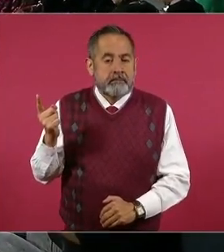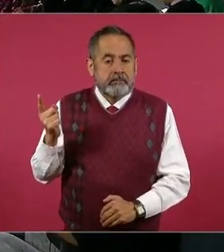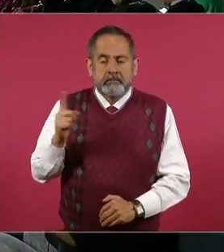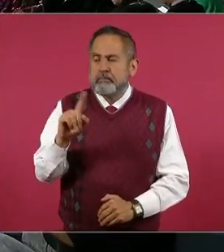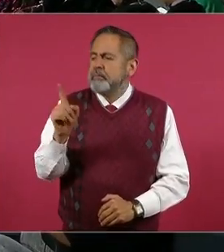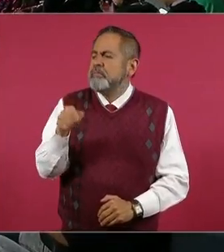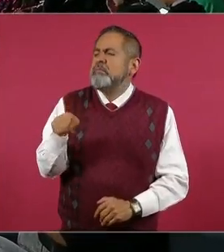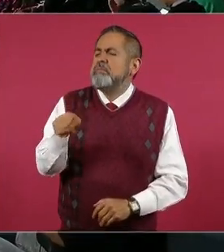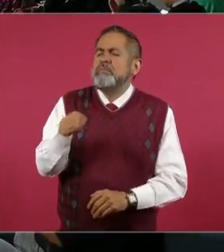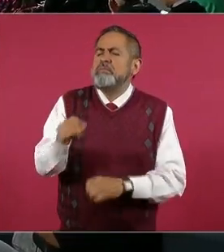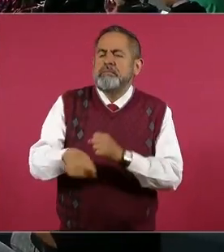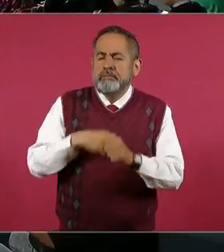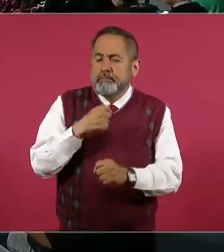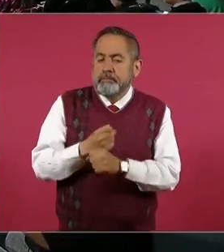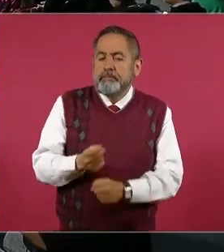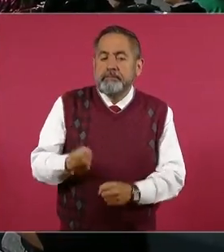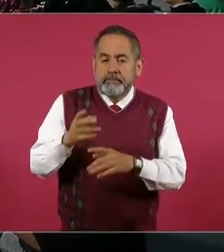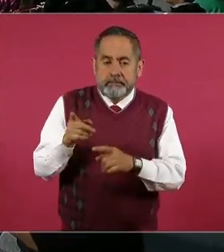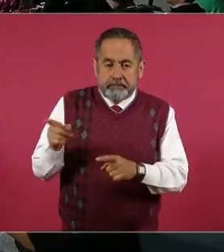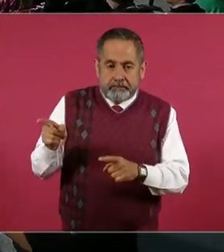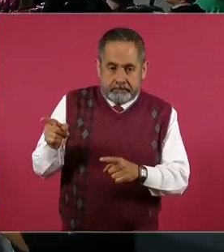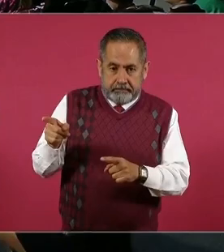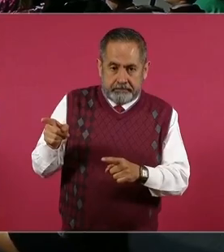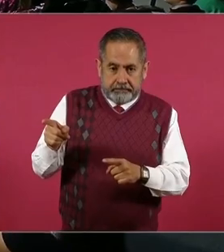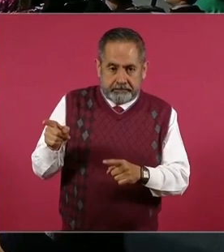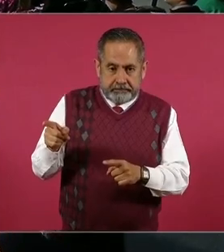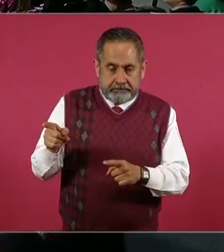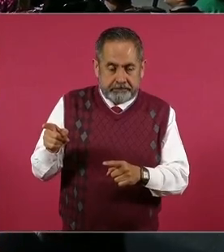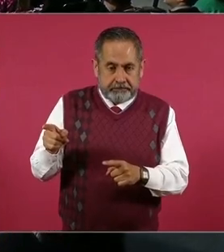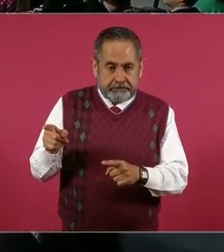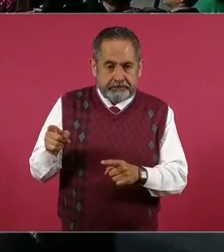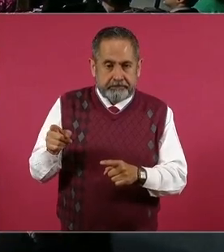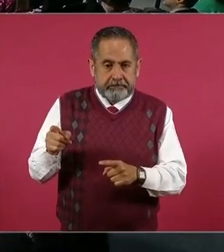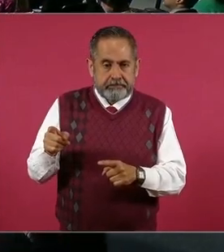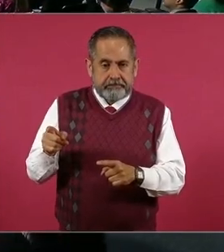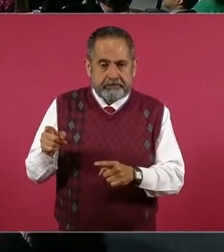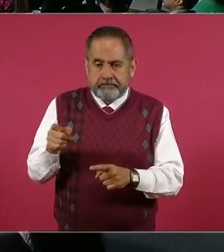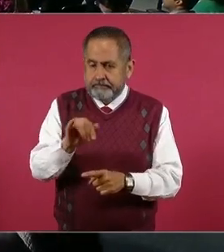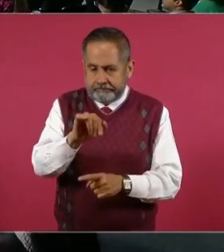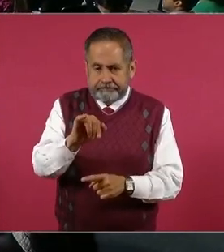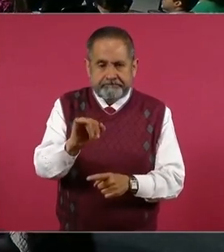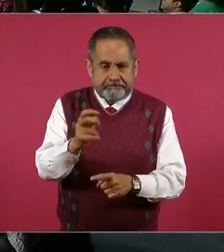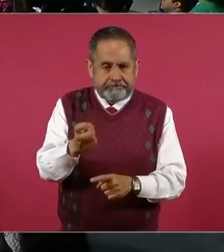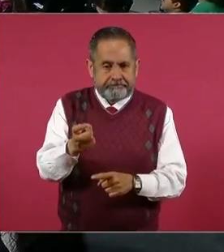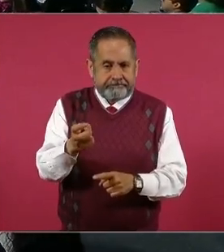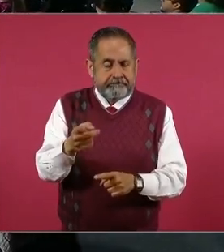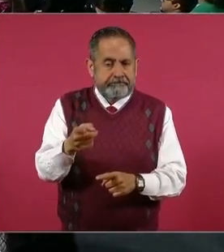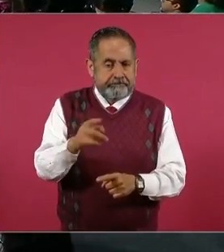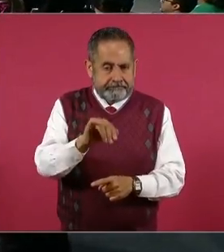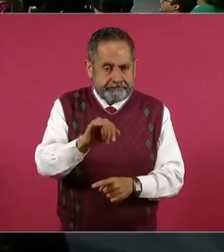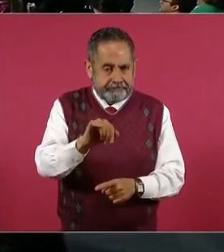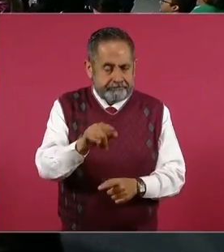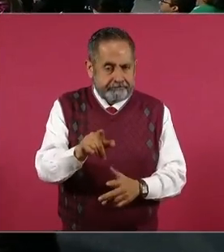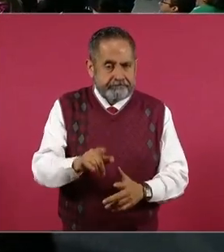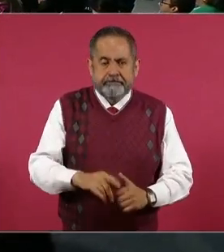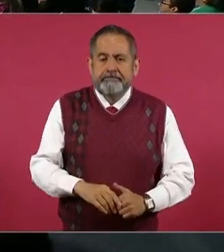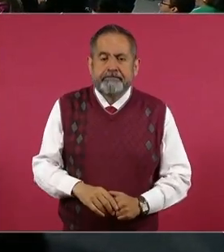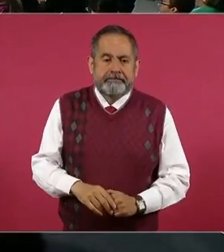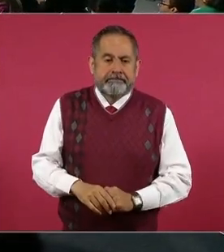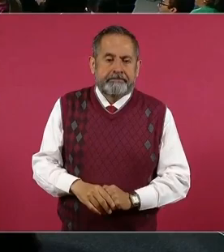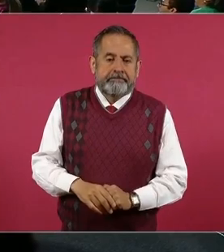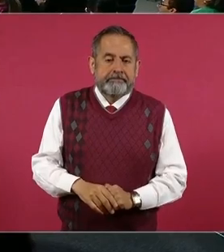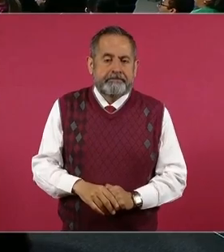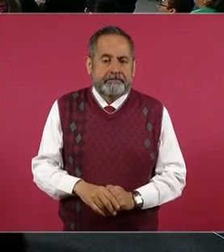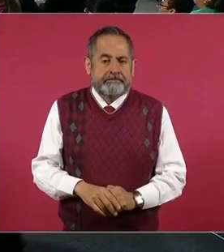¿pero de qué años es? ¿Desde el 96? Sí. 2024, donde está la línea roja que baja, sí. La administración de